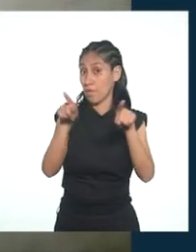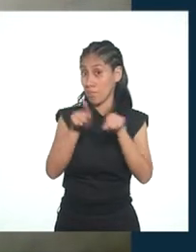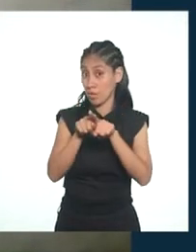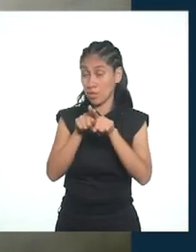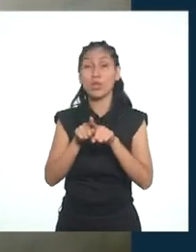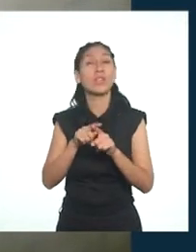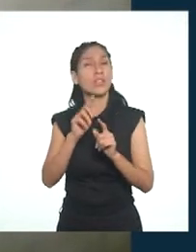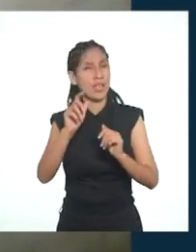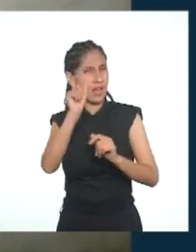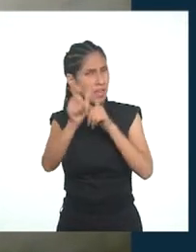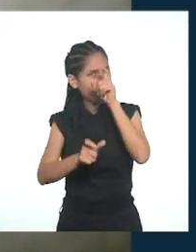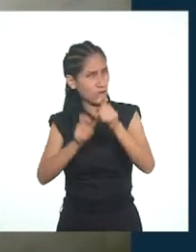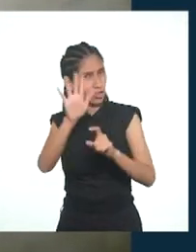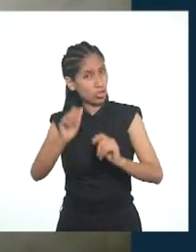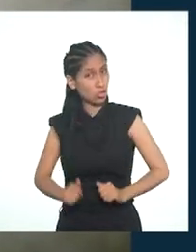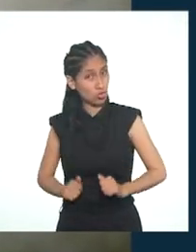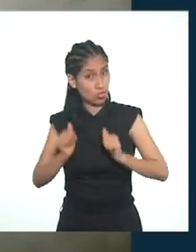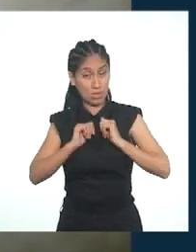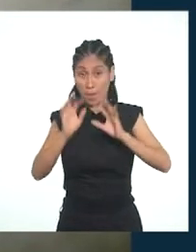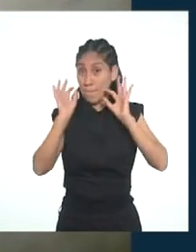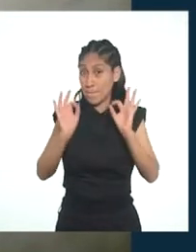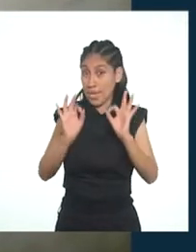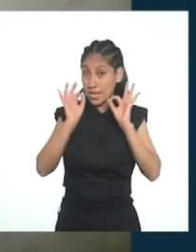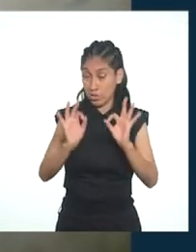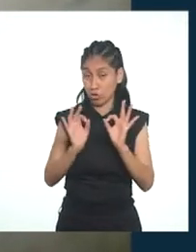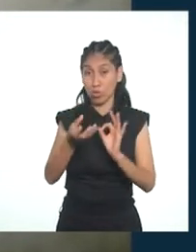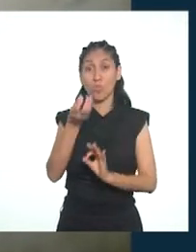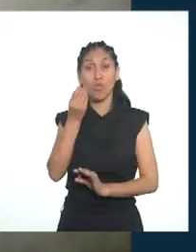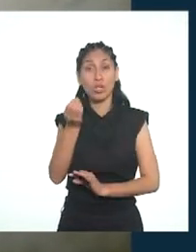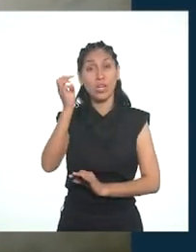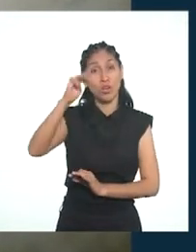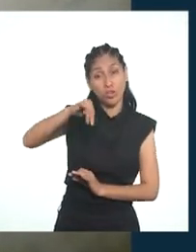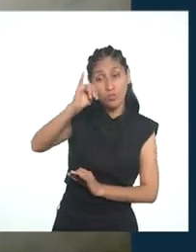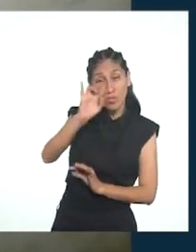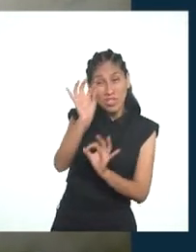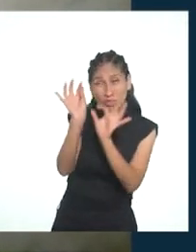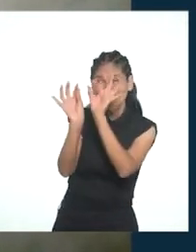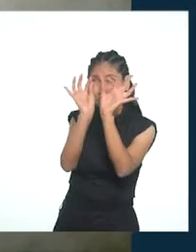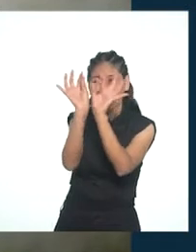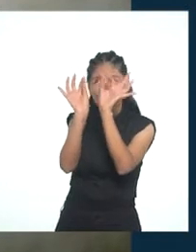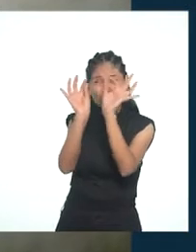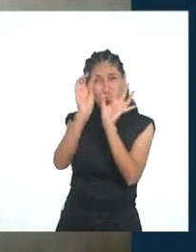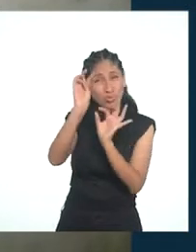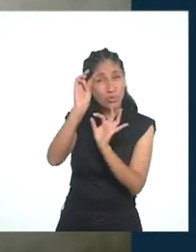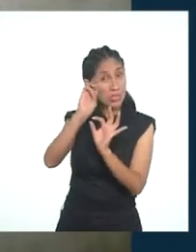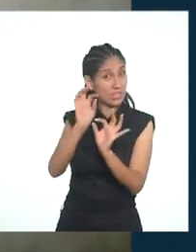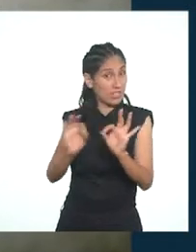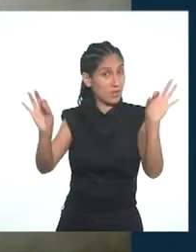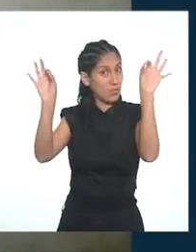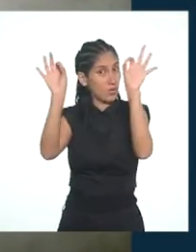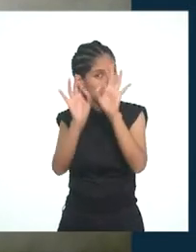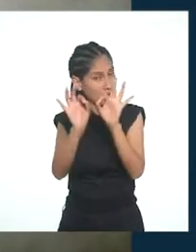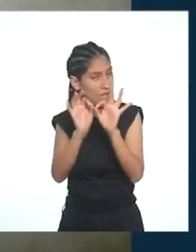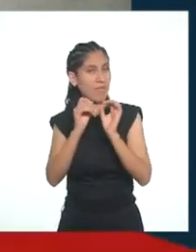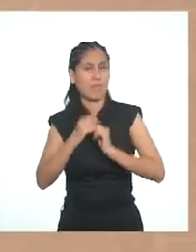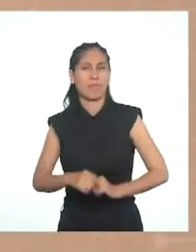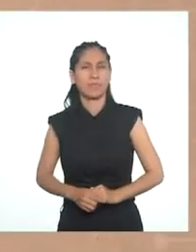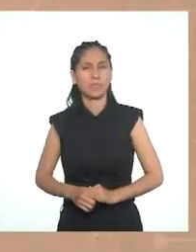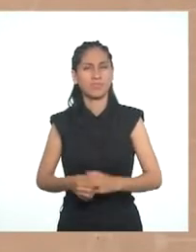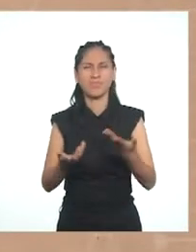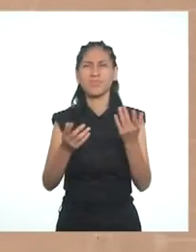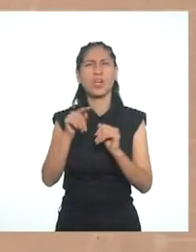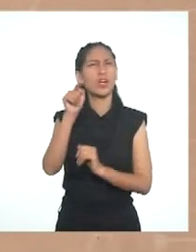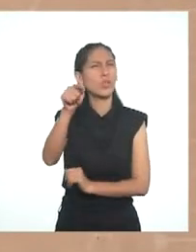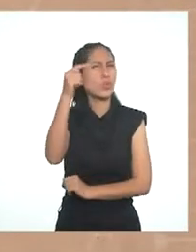riesgo, ya que los microorganismos son muy importantes para mantenernos uniformes en este planeta Tierra.